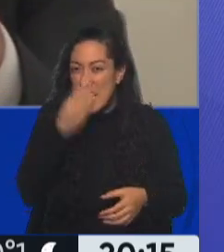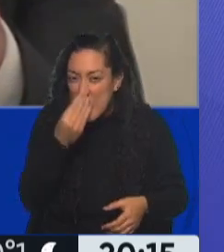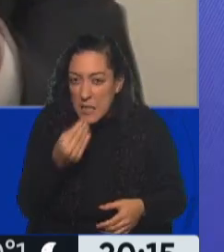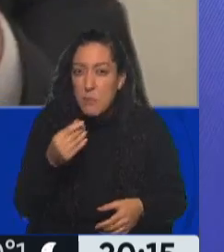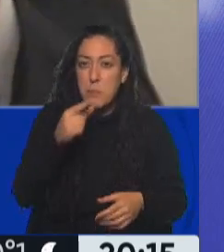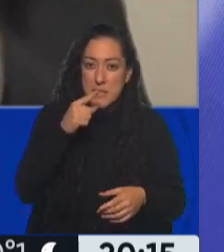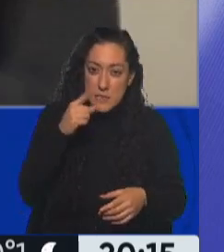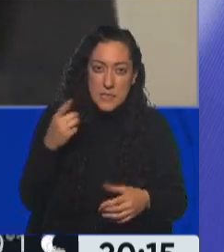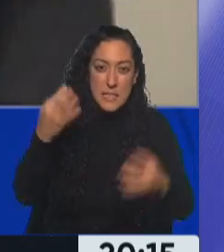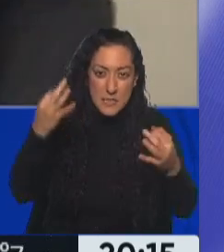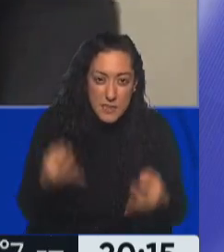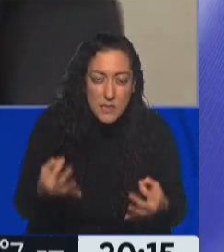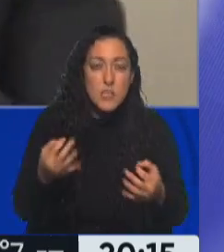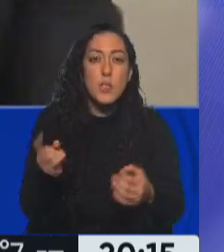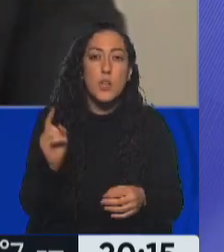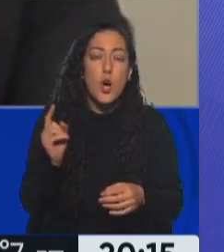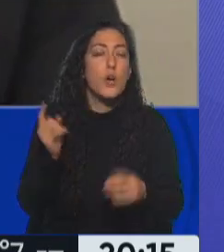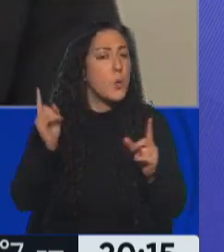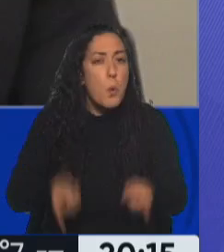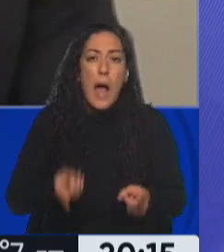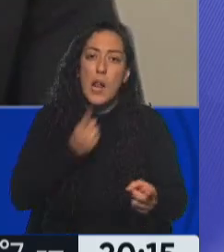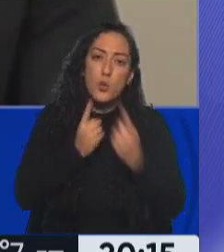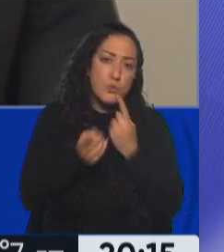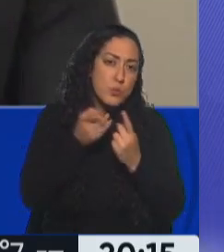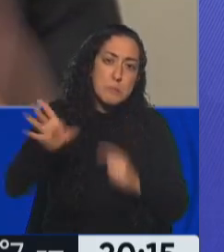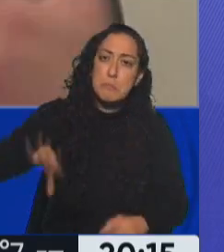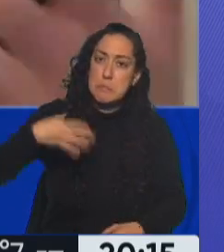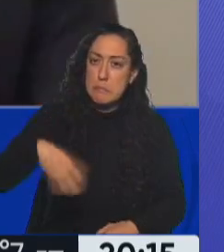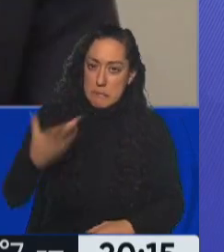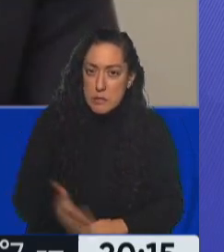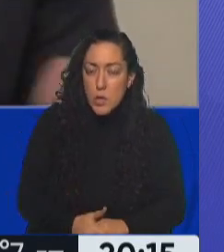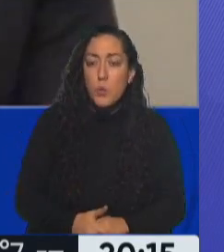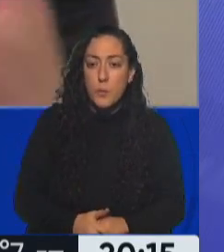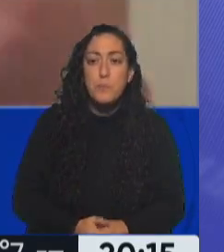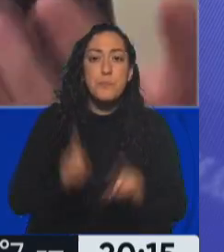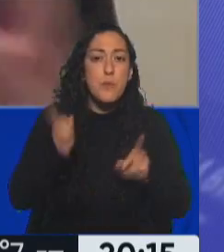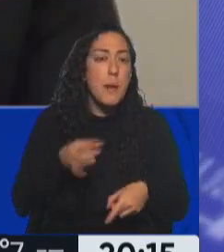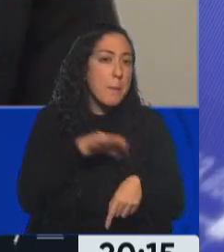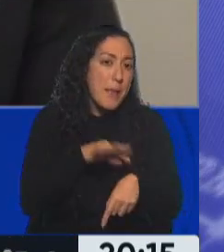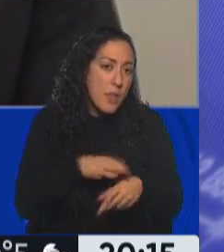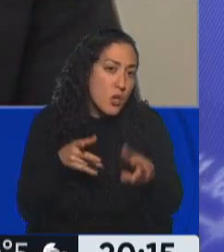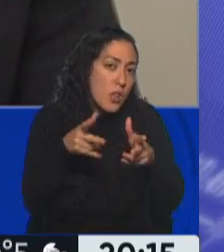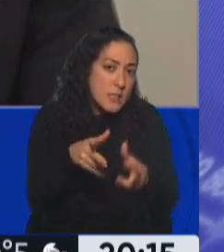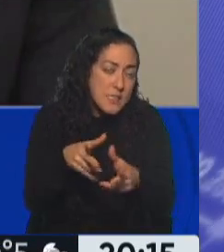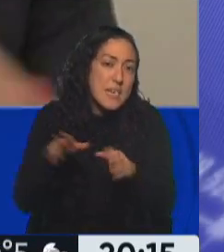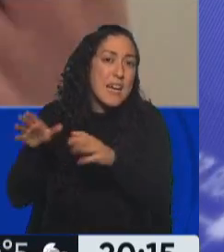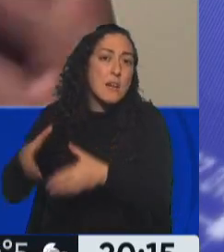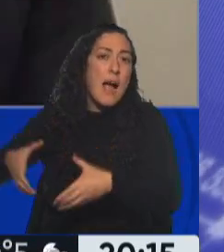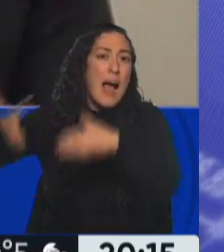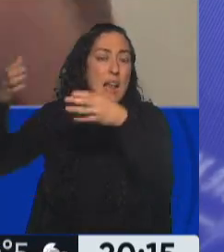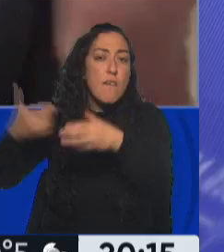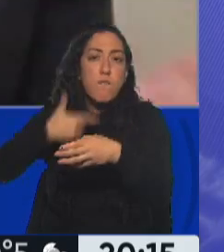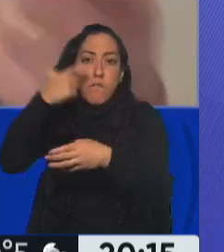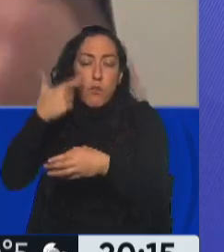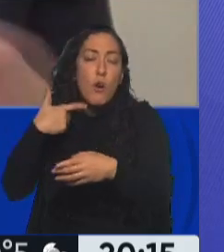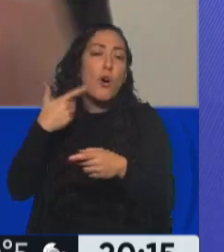síntomas inespecíficos y leves que sean, hay que consultar, incluso mencionarle al médico que tienen un calefón en su casa, una estufa,